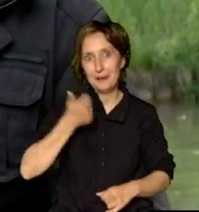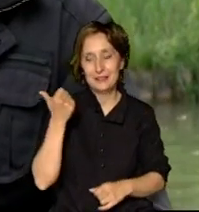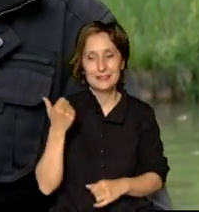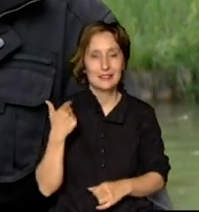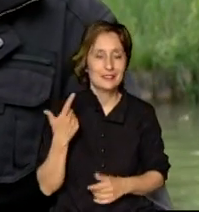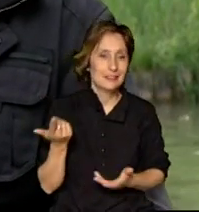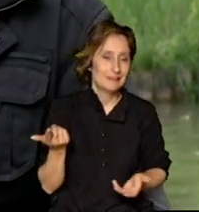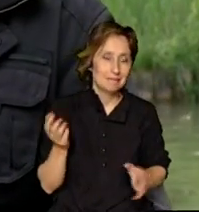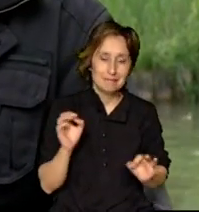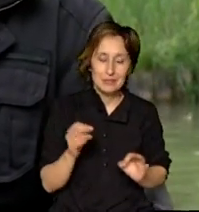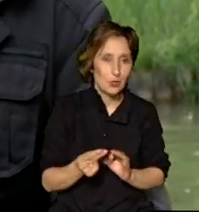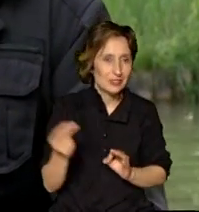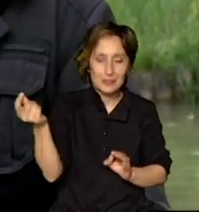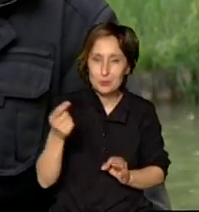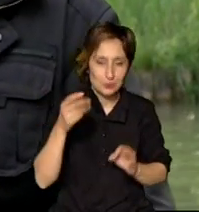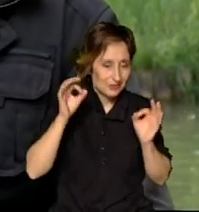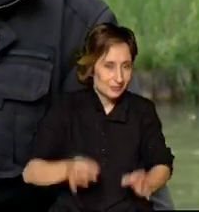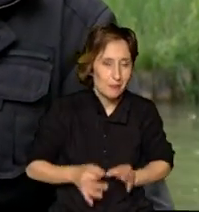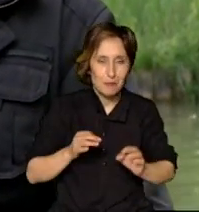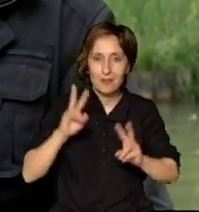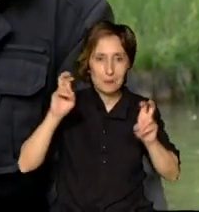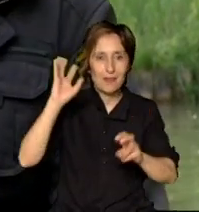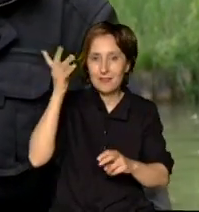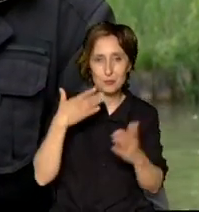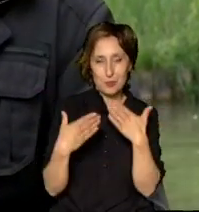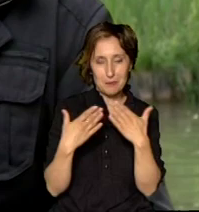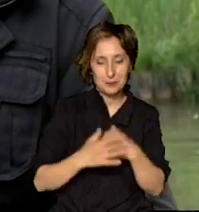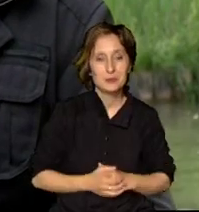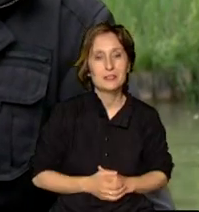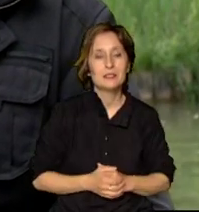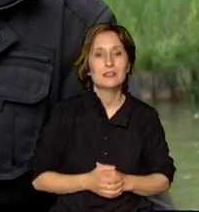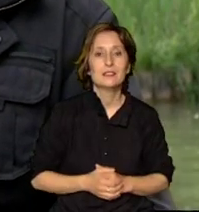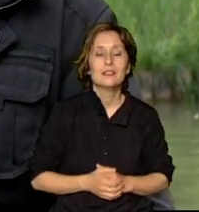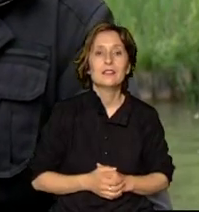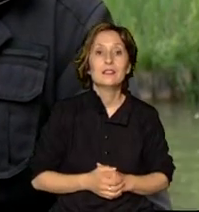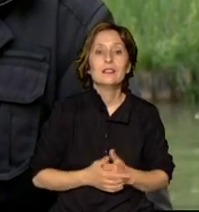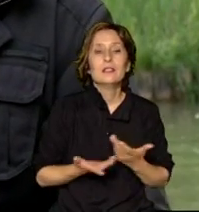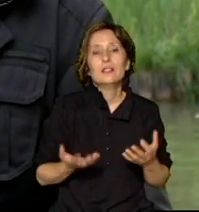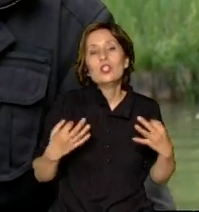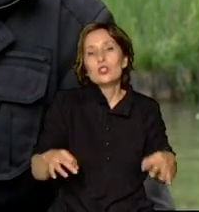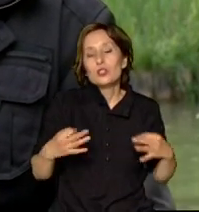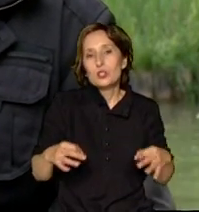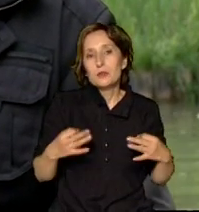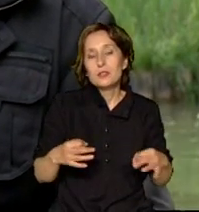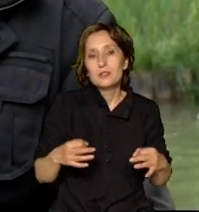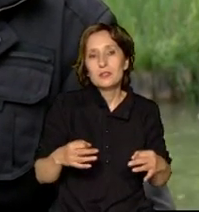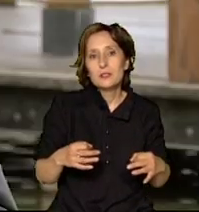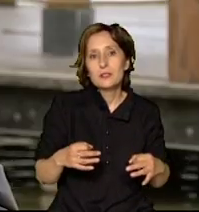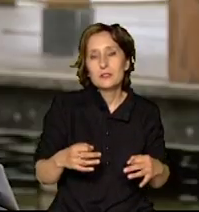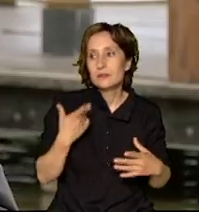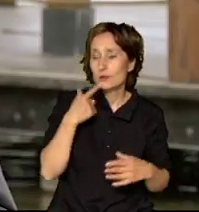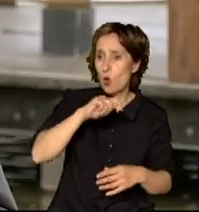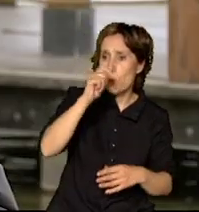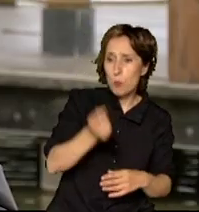puedo escapar por ninguna parte. Pero vamos, es normal y bueno, en tono de... Ya pues, Las bodas,